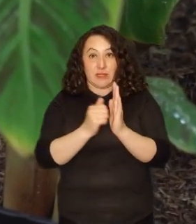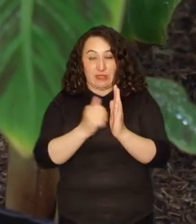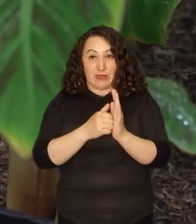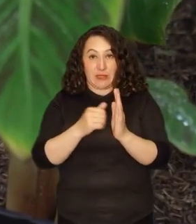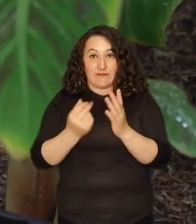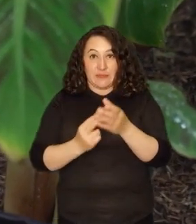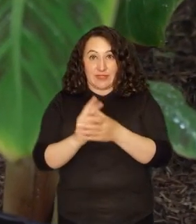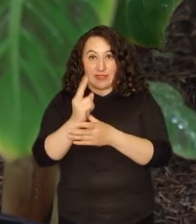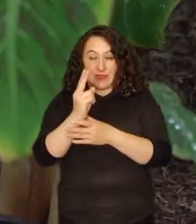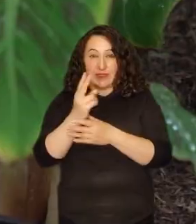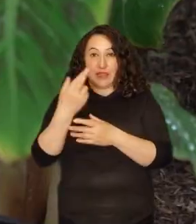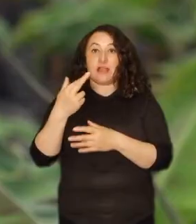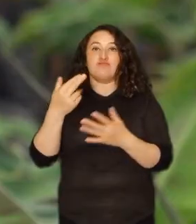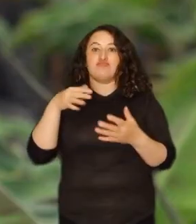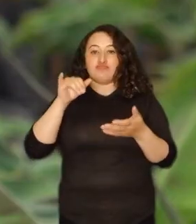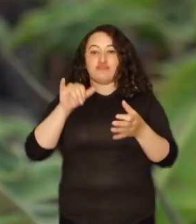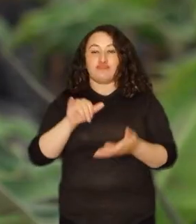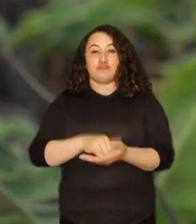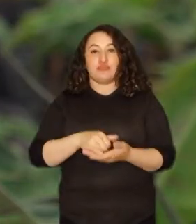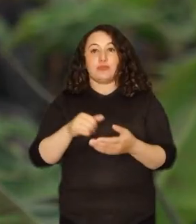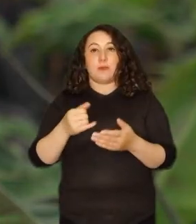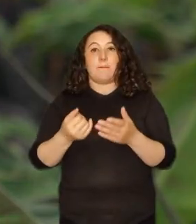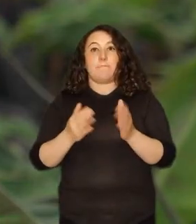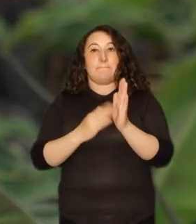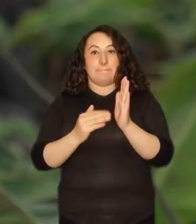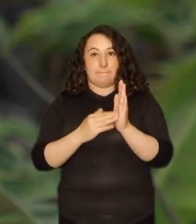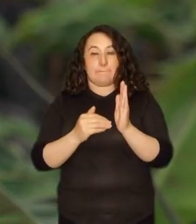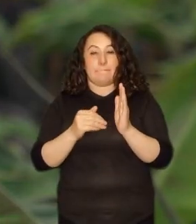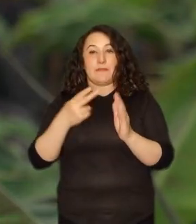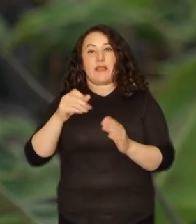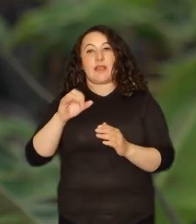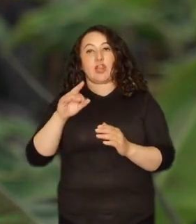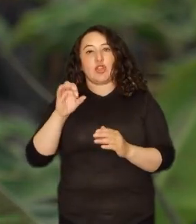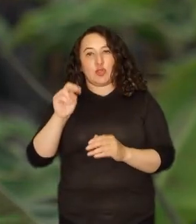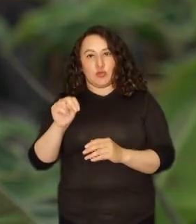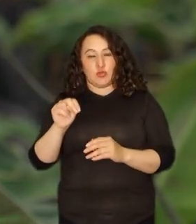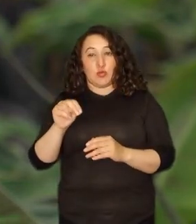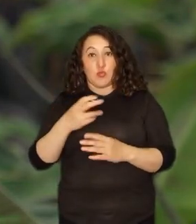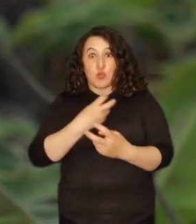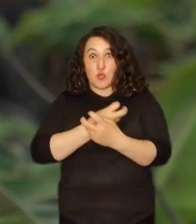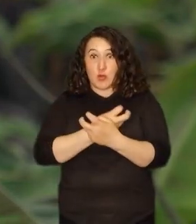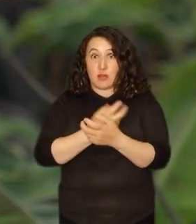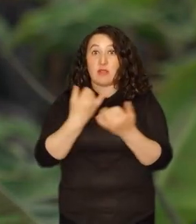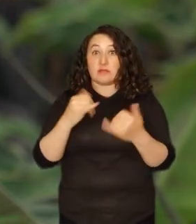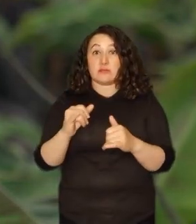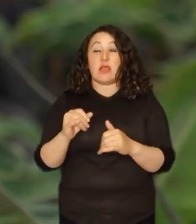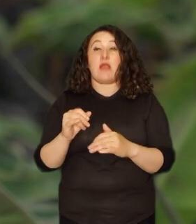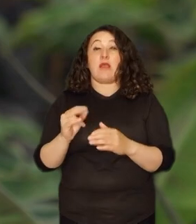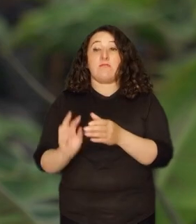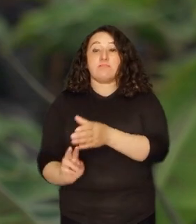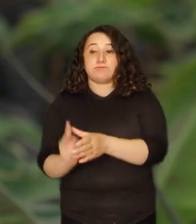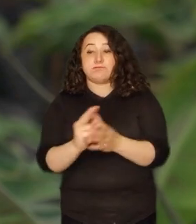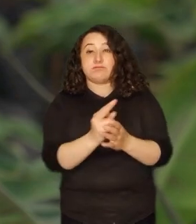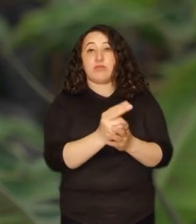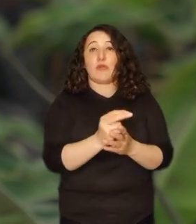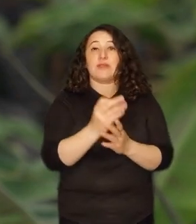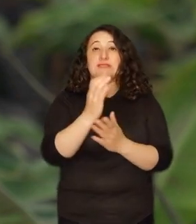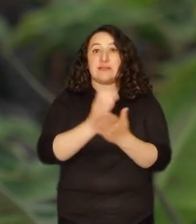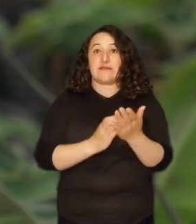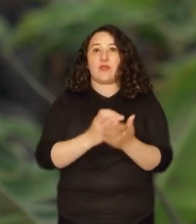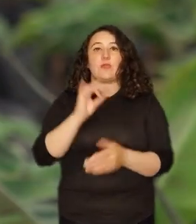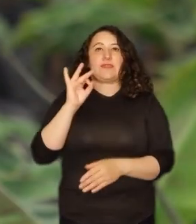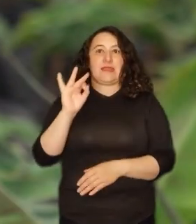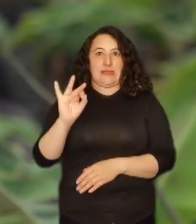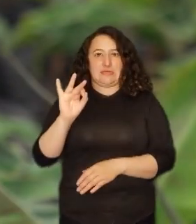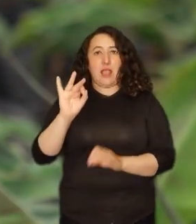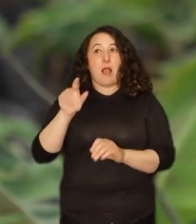material vegetal, en este caso de musáceas, plátano o dominico artón, que ya en el departamento del Huila contamos con 3 viveros certificados